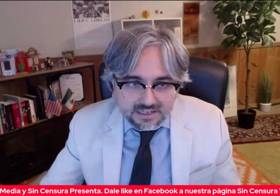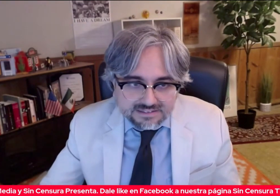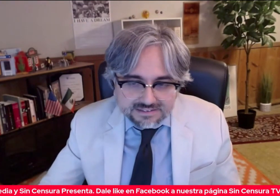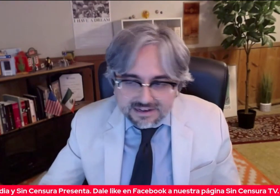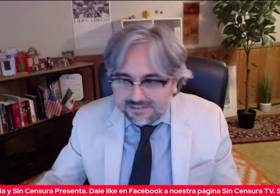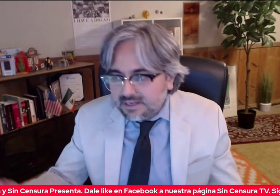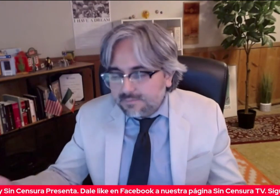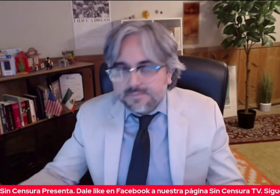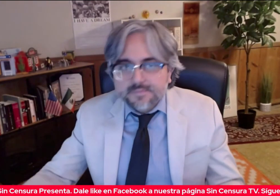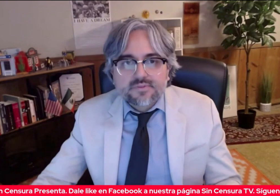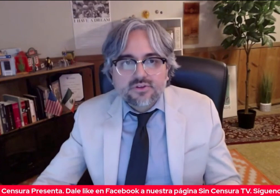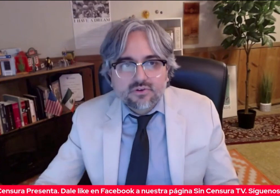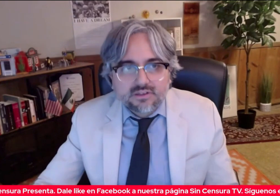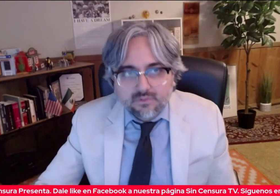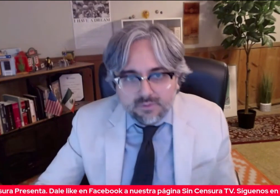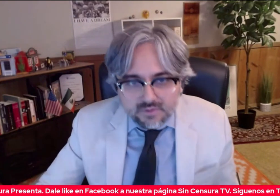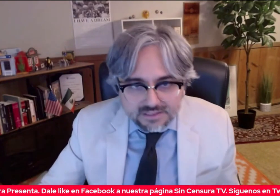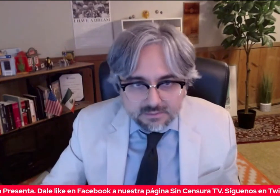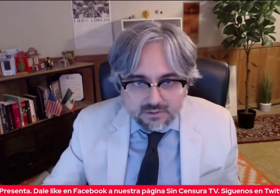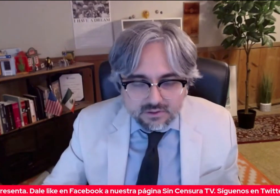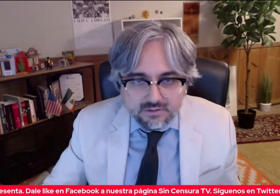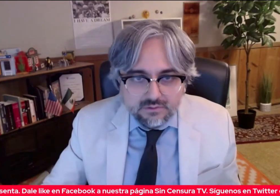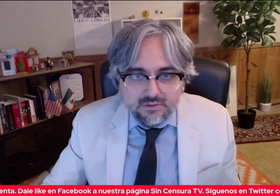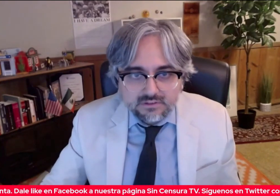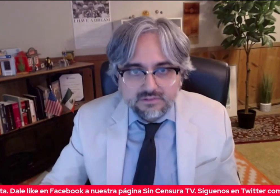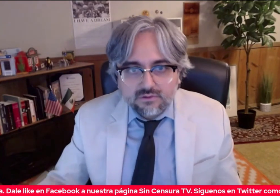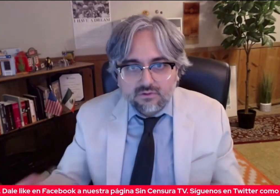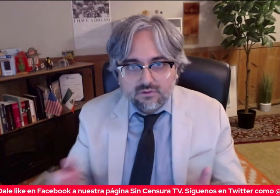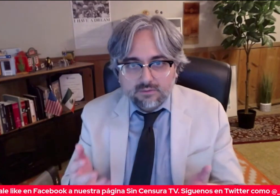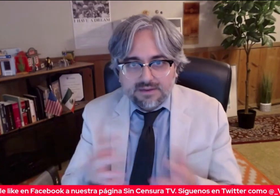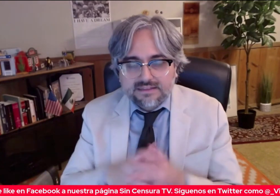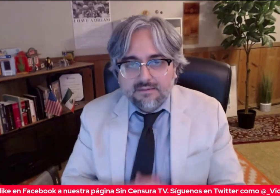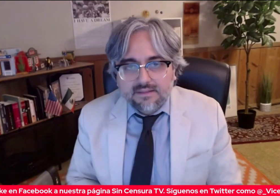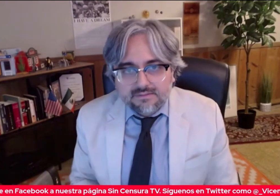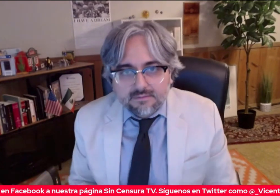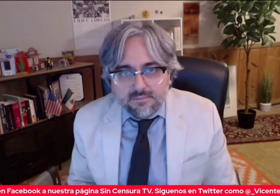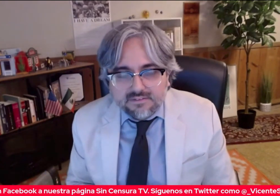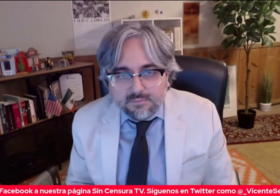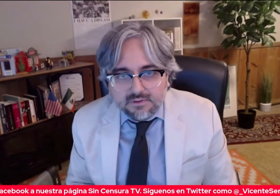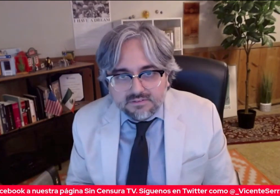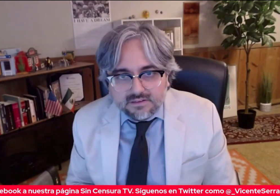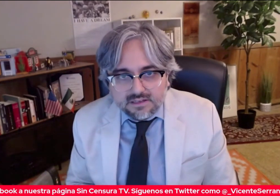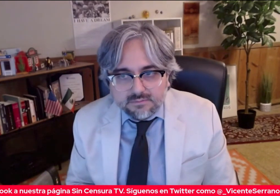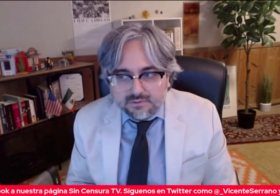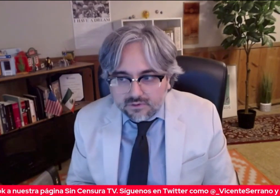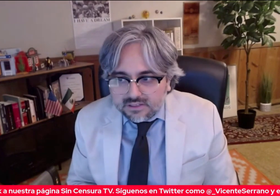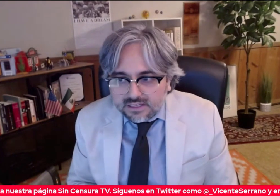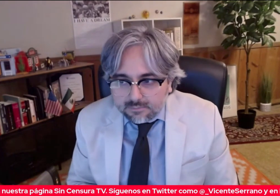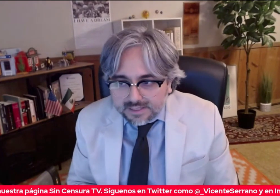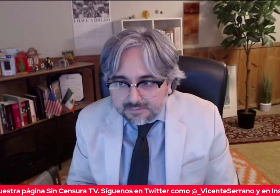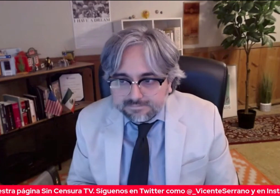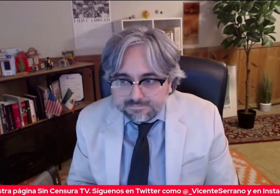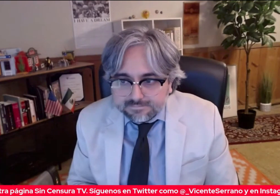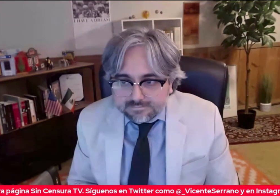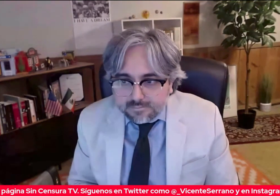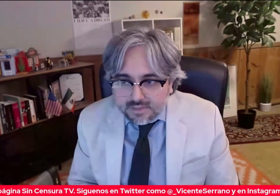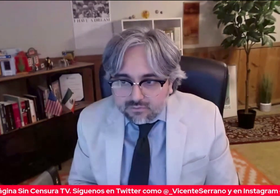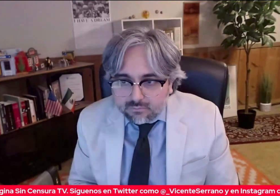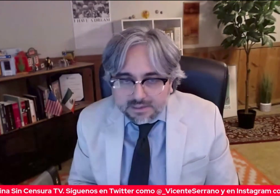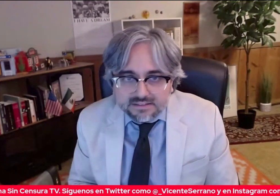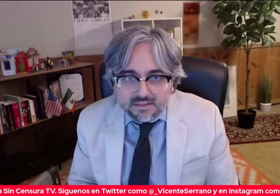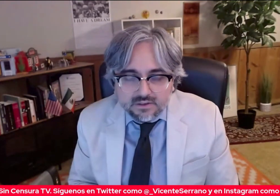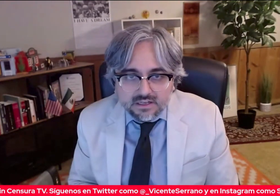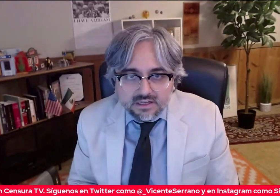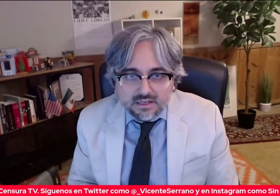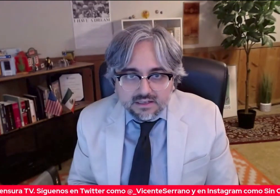por derechizarse. Mire, yo le soy perfectamente honesto, insisto con lo que planteaba desde el principio de esta transmisión, que el PRI es